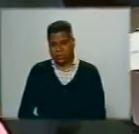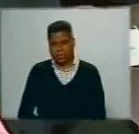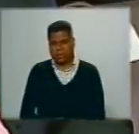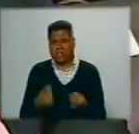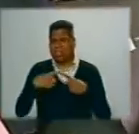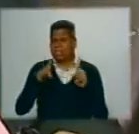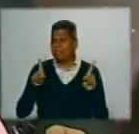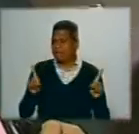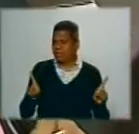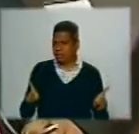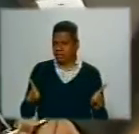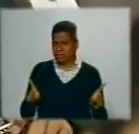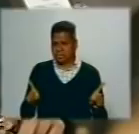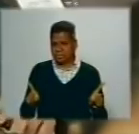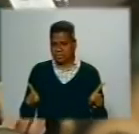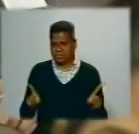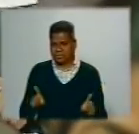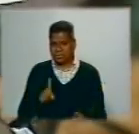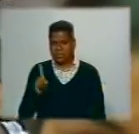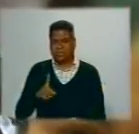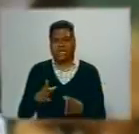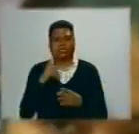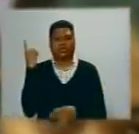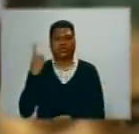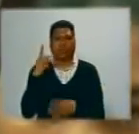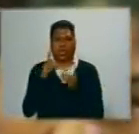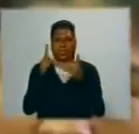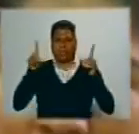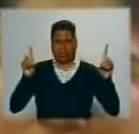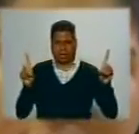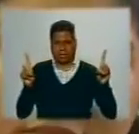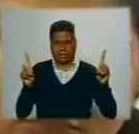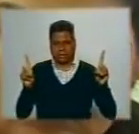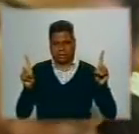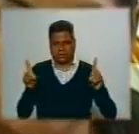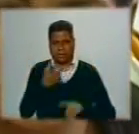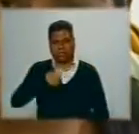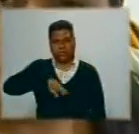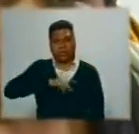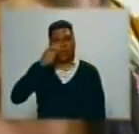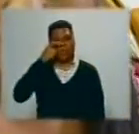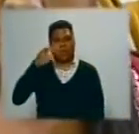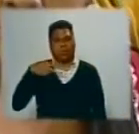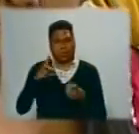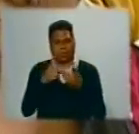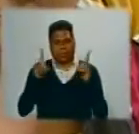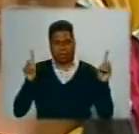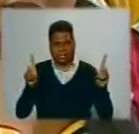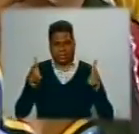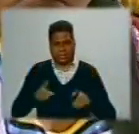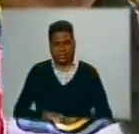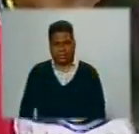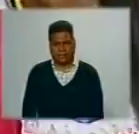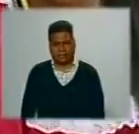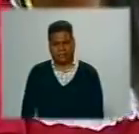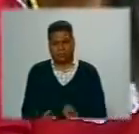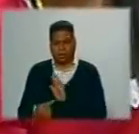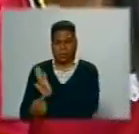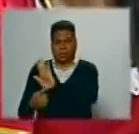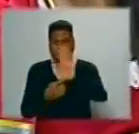diferencias que no sea la democracia. Somos un pueblo democrático, lo hemos demostrado